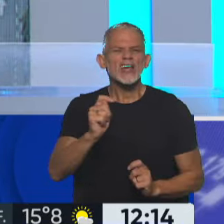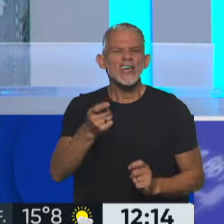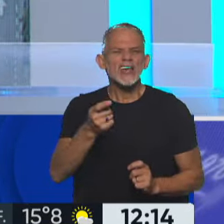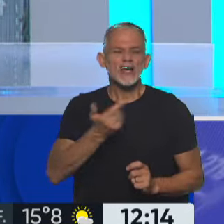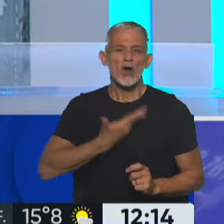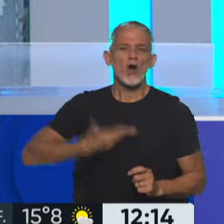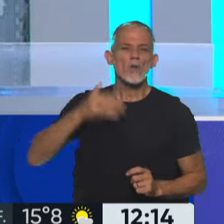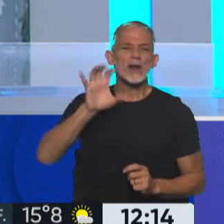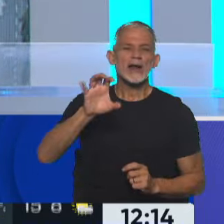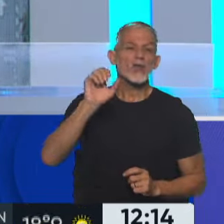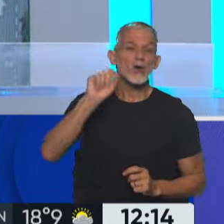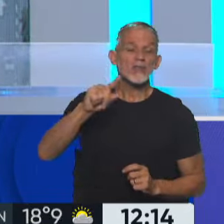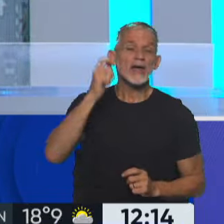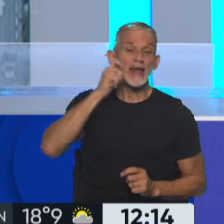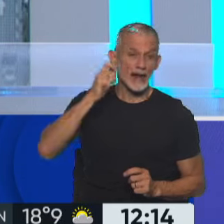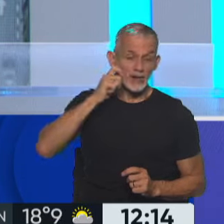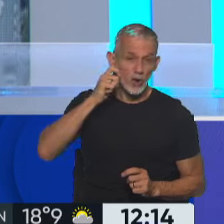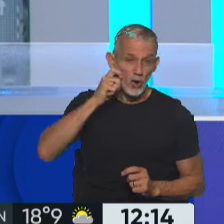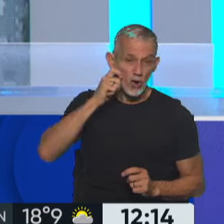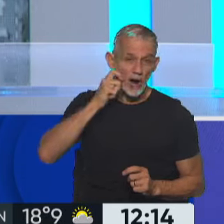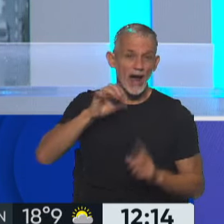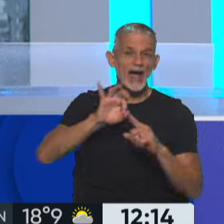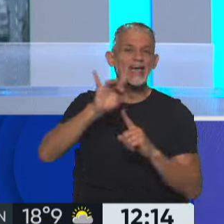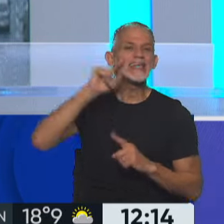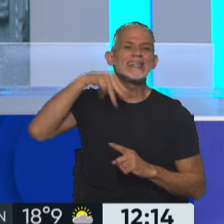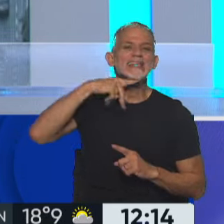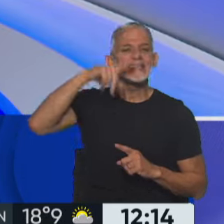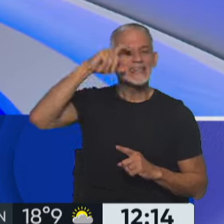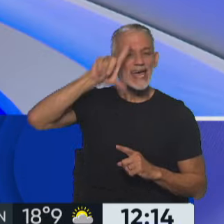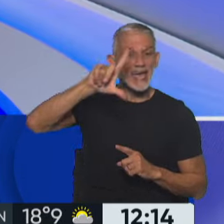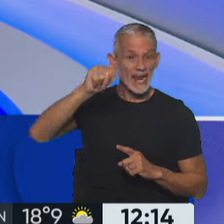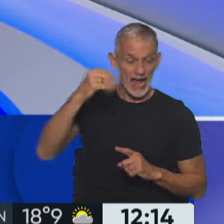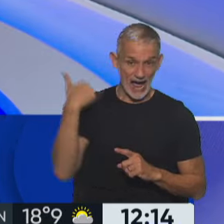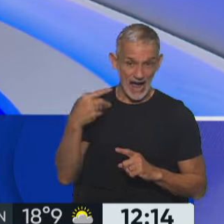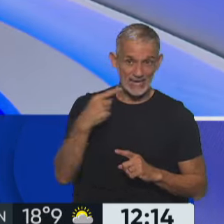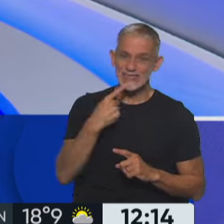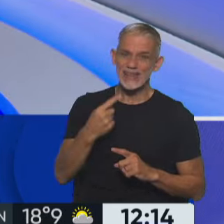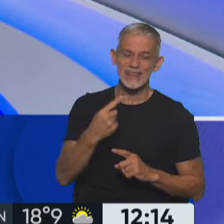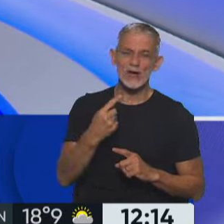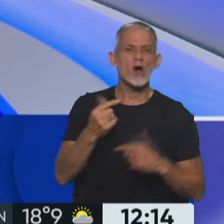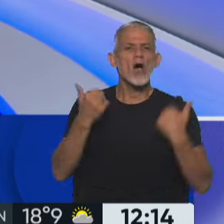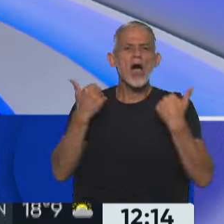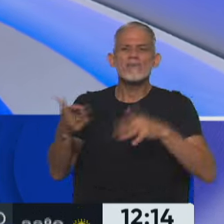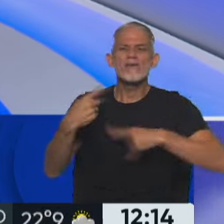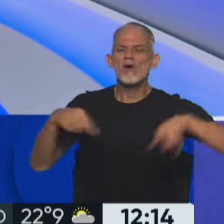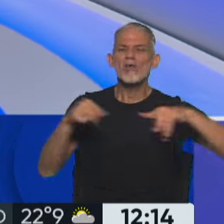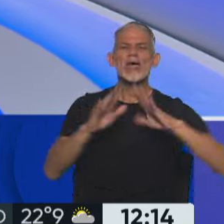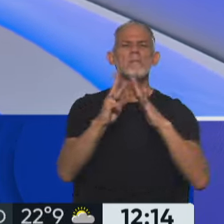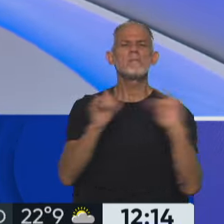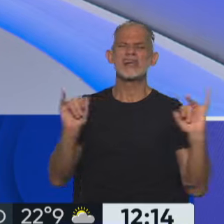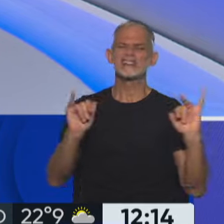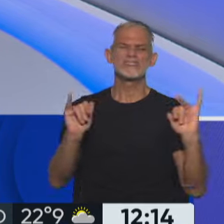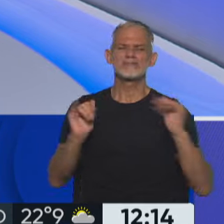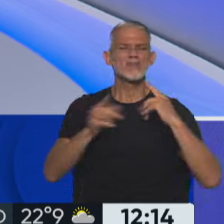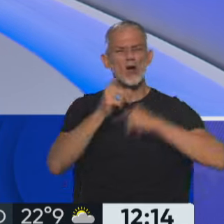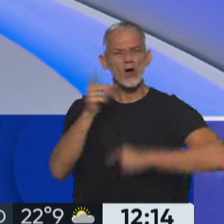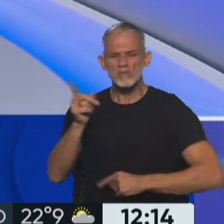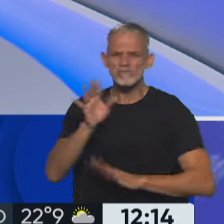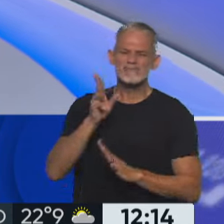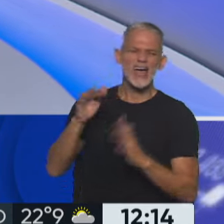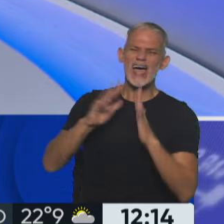el gobernador de La Rioja Ricardo quintela quien ayer se pronunció a favor de la paz y en contra de